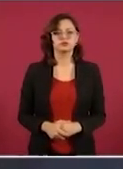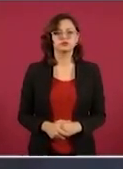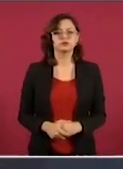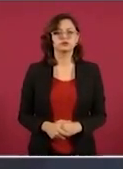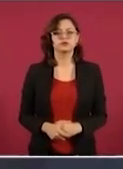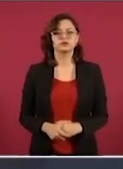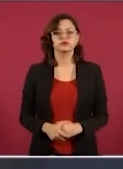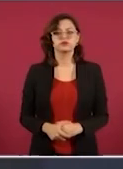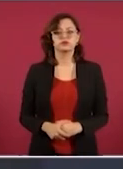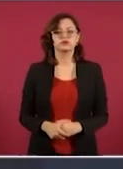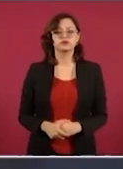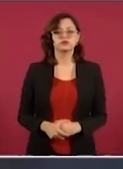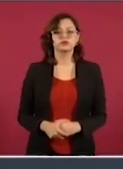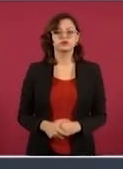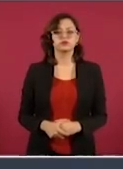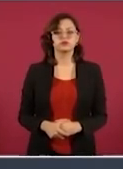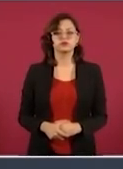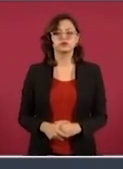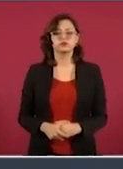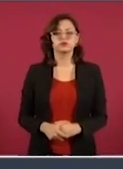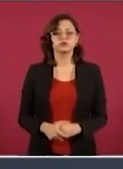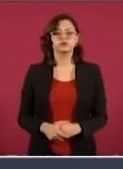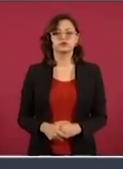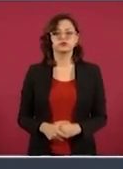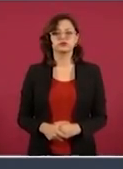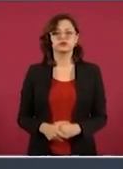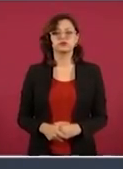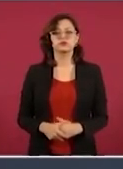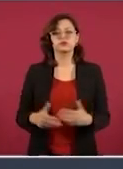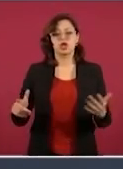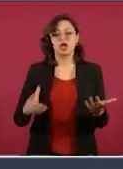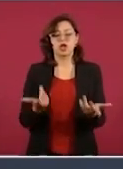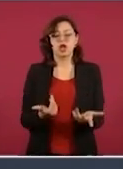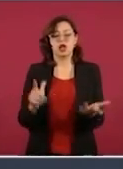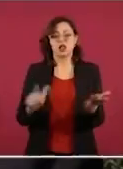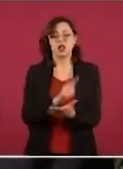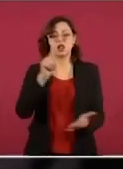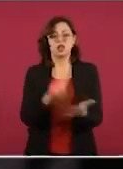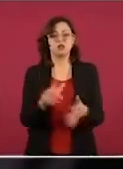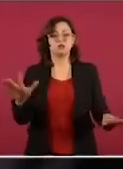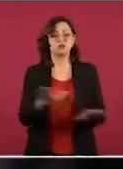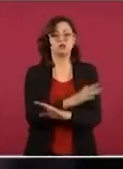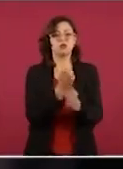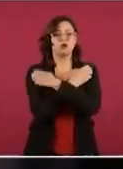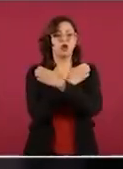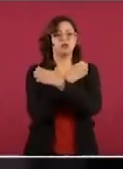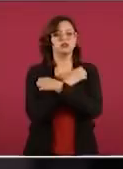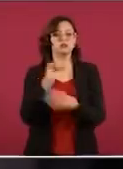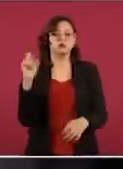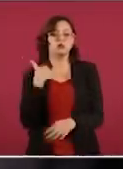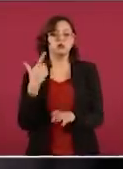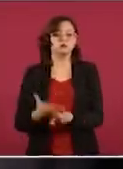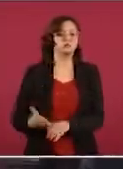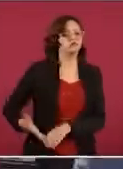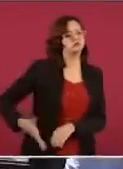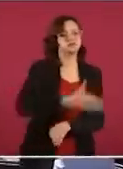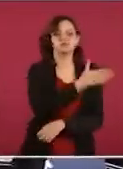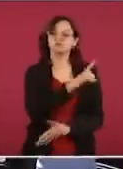La cancelación de la mal llamada reforma educativa.